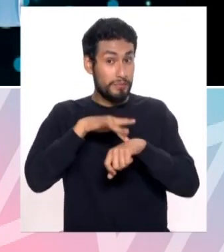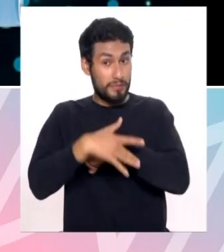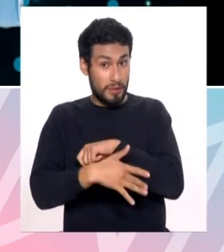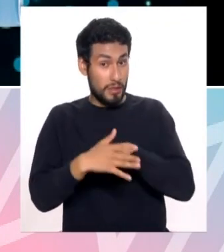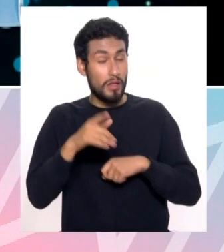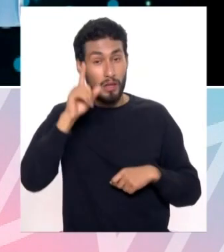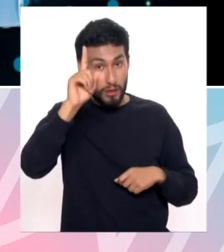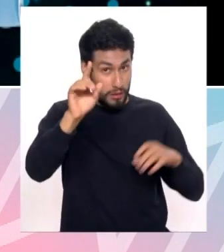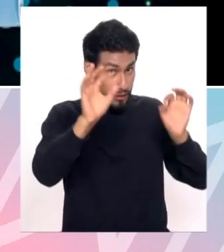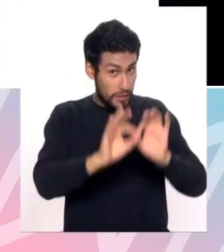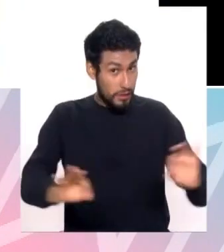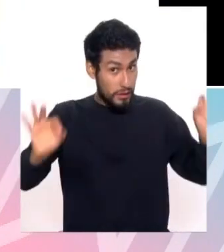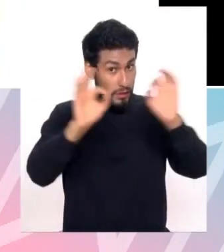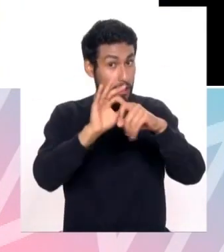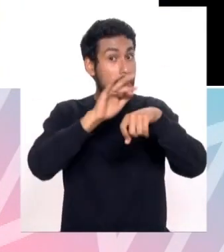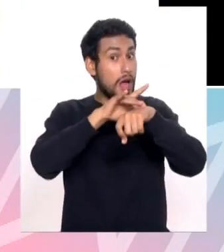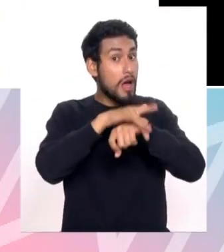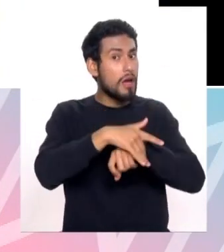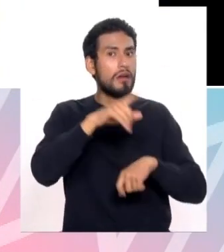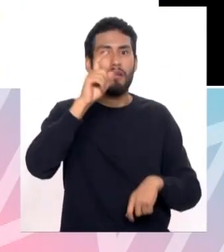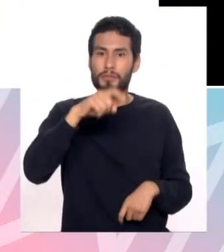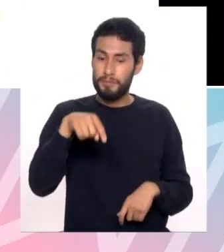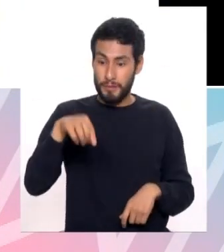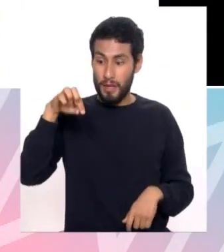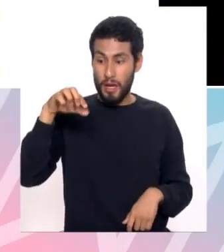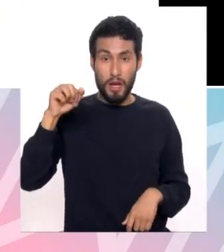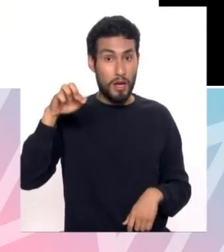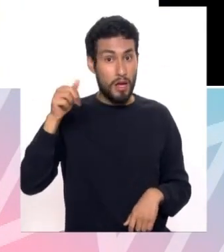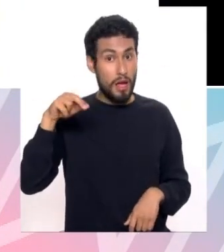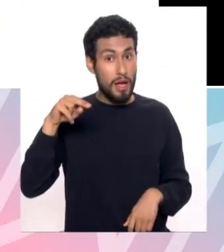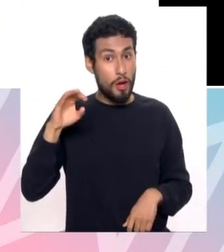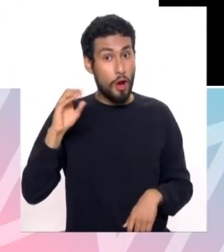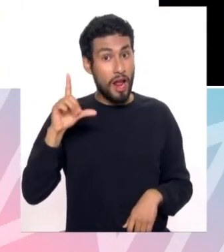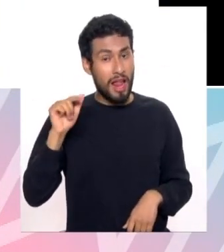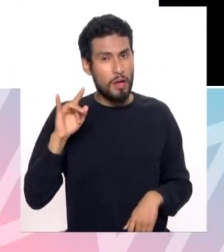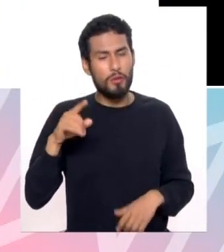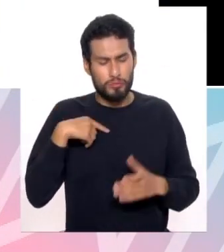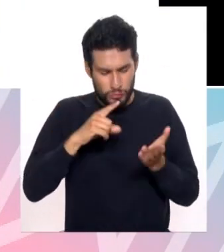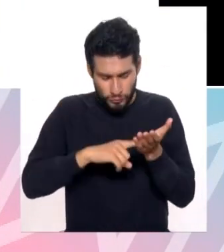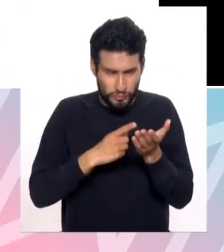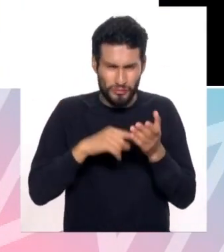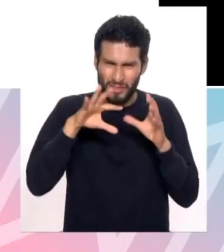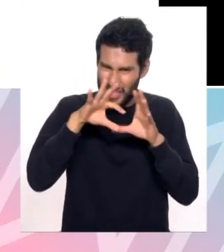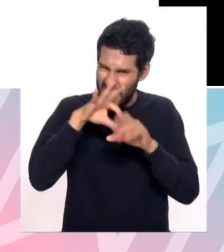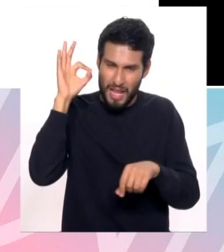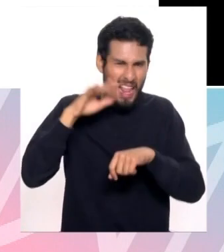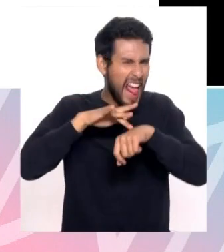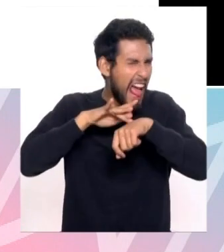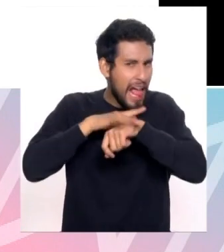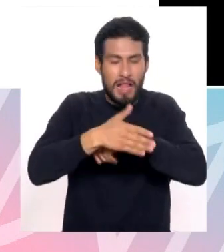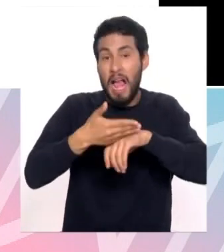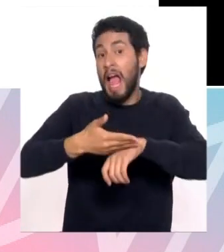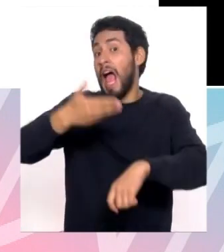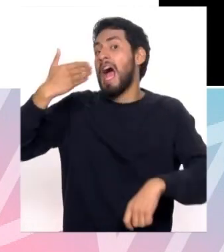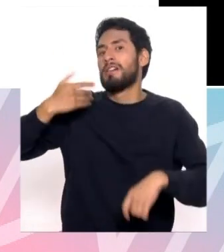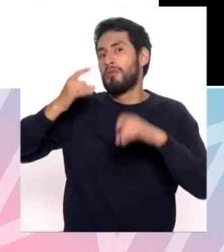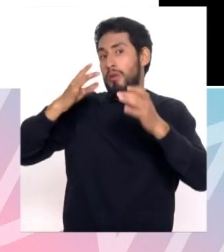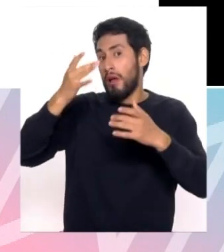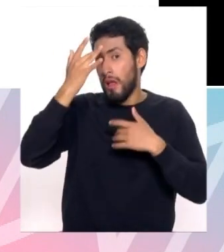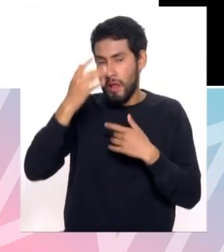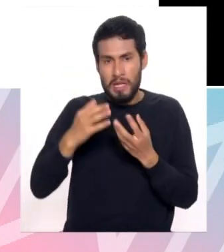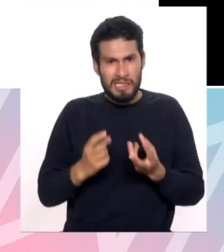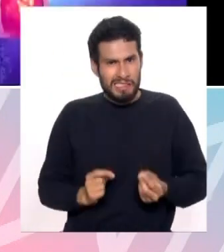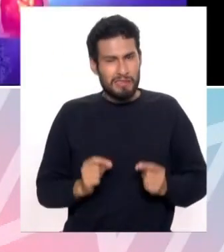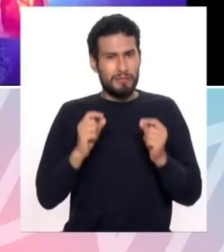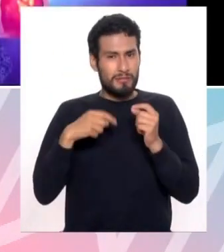temprana, y esto es importante. Debemos saber de que el Papa Nicolau es la medida más eficaz para la detección temprana de lesiones en el